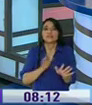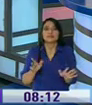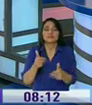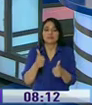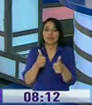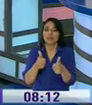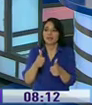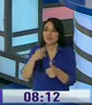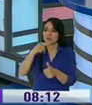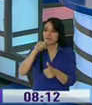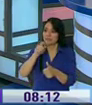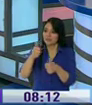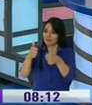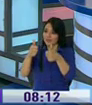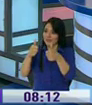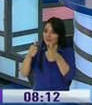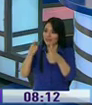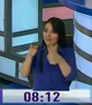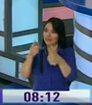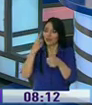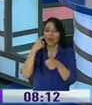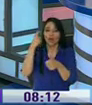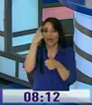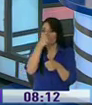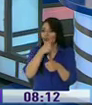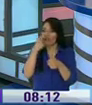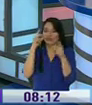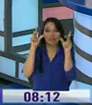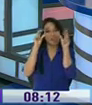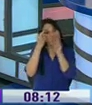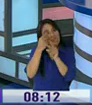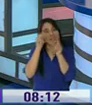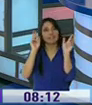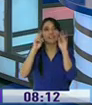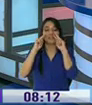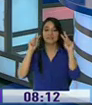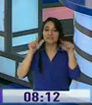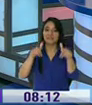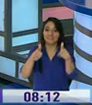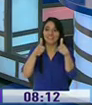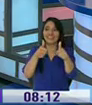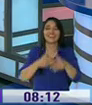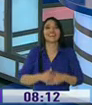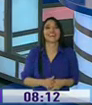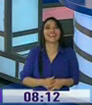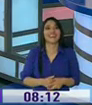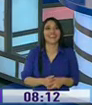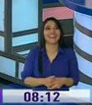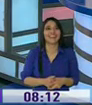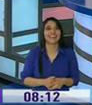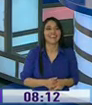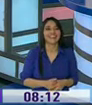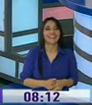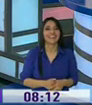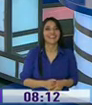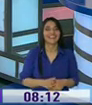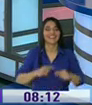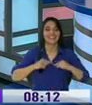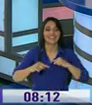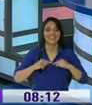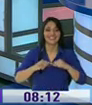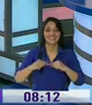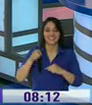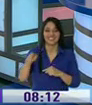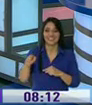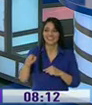bien, Pepito, de vez en cuando amaneces los ojos no así, sino... o sea, es nuestro verdad. Jefe de piso, Pepito, que